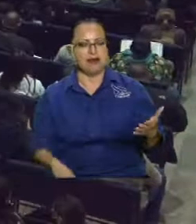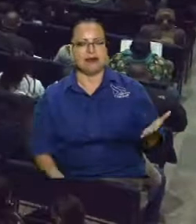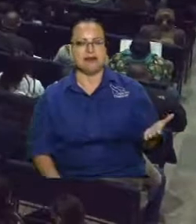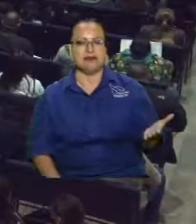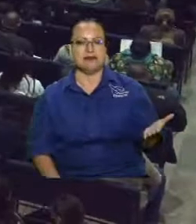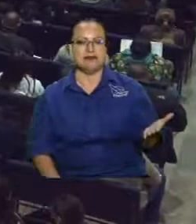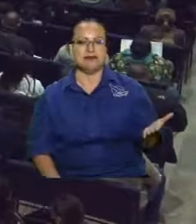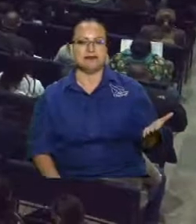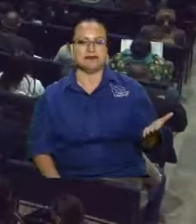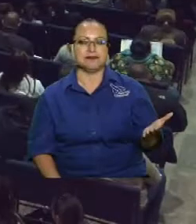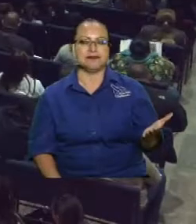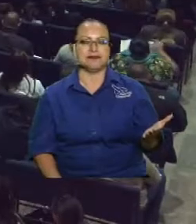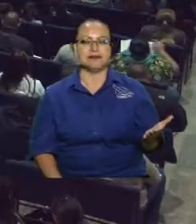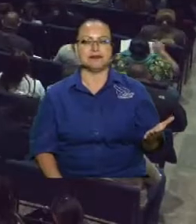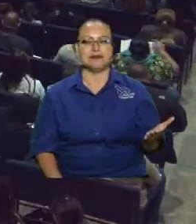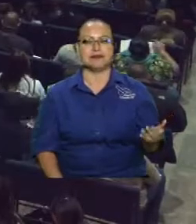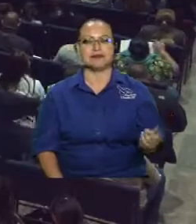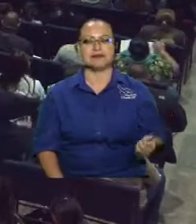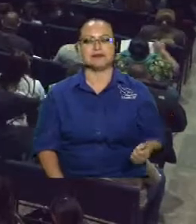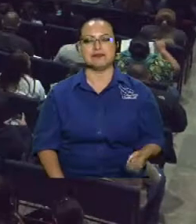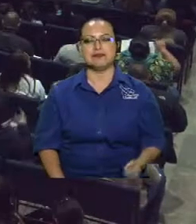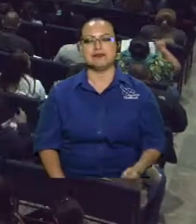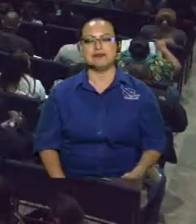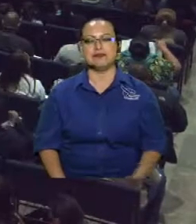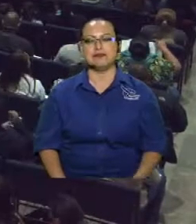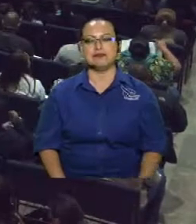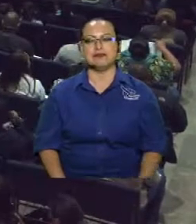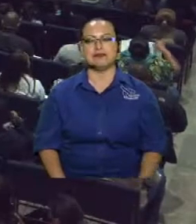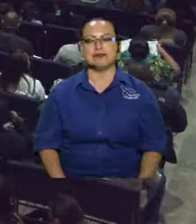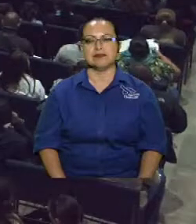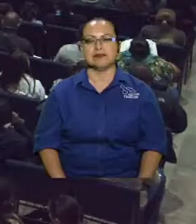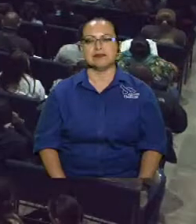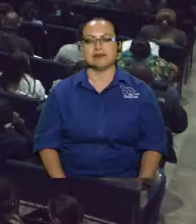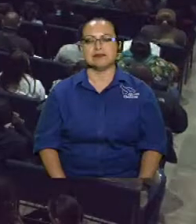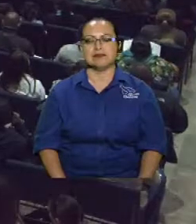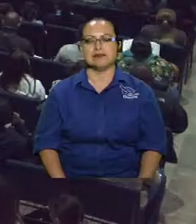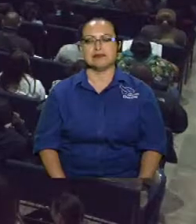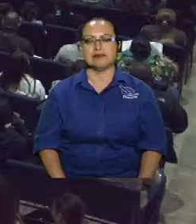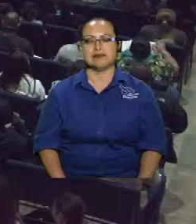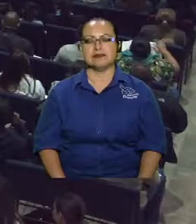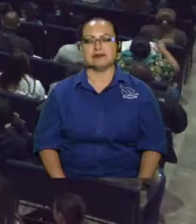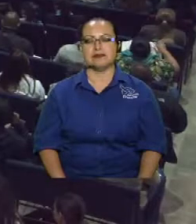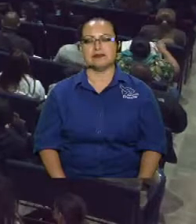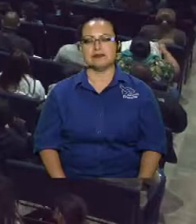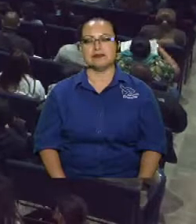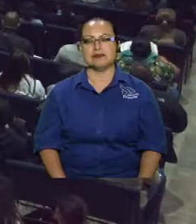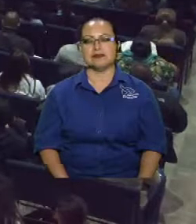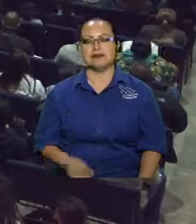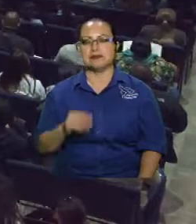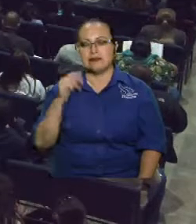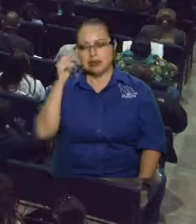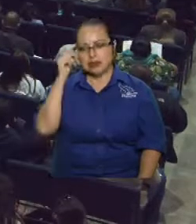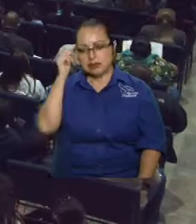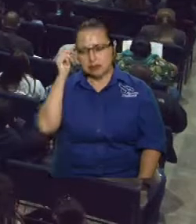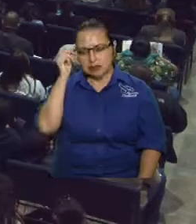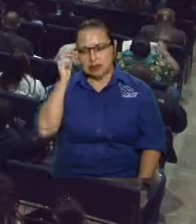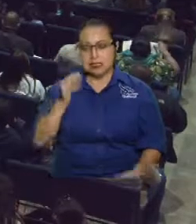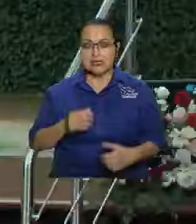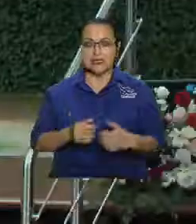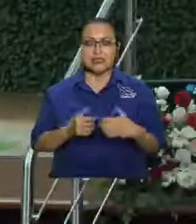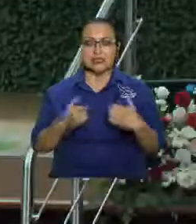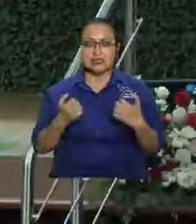fíjense que dejé mis lentes ahí en mi, no sé si me puede hacer favor, Huguito, que creo que es el que me está atendiendo, ¿sí?